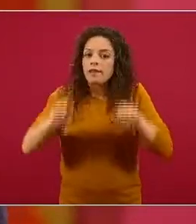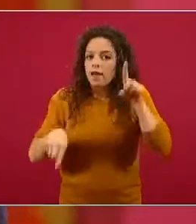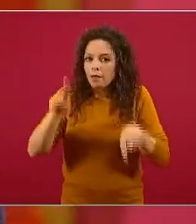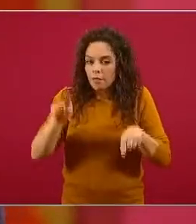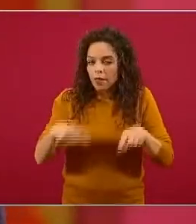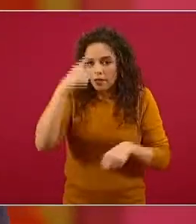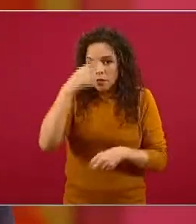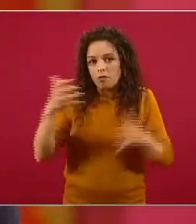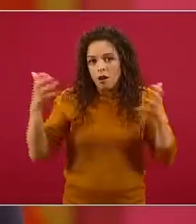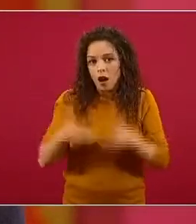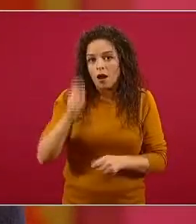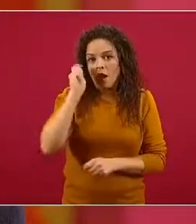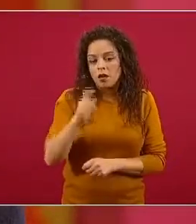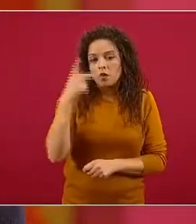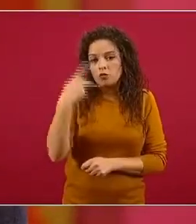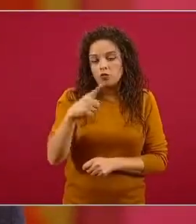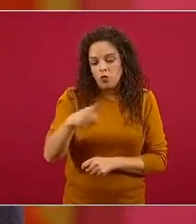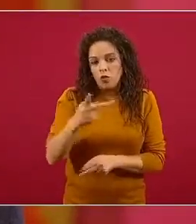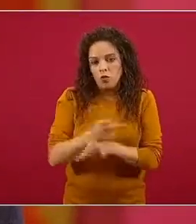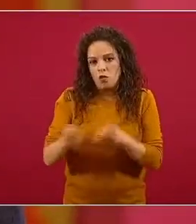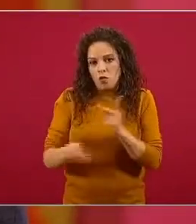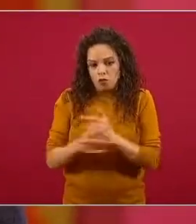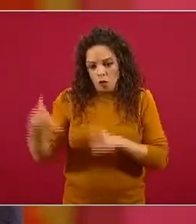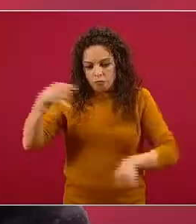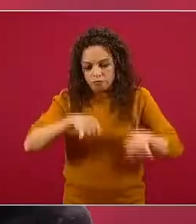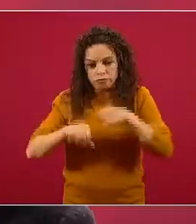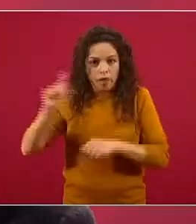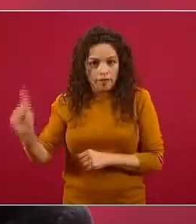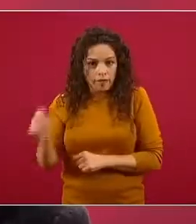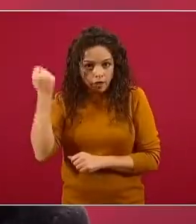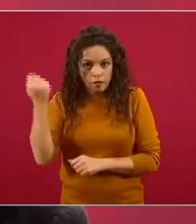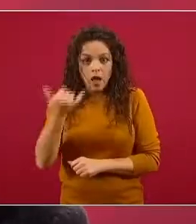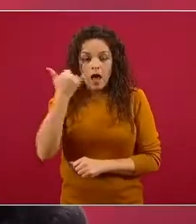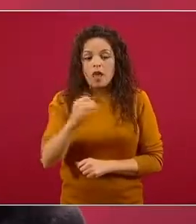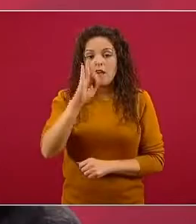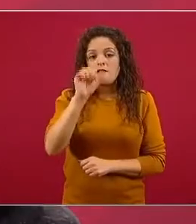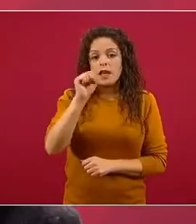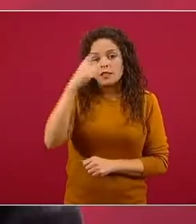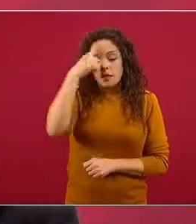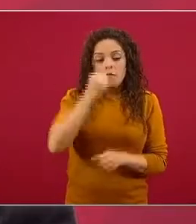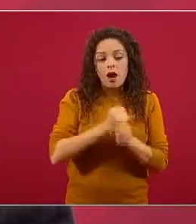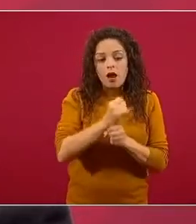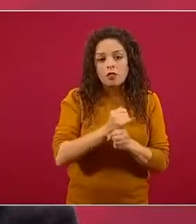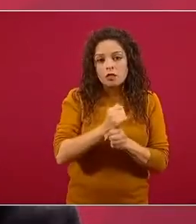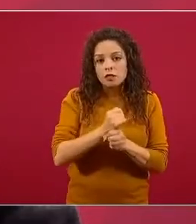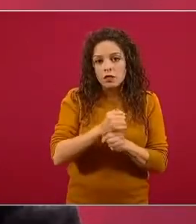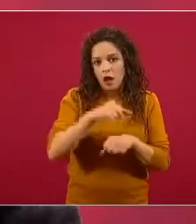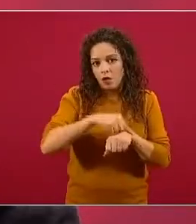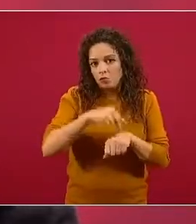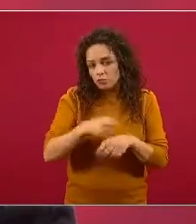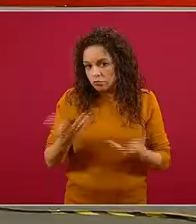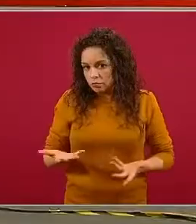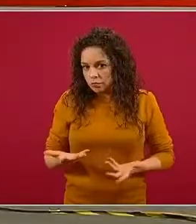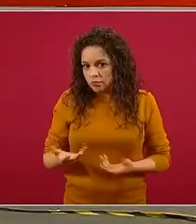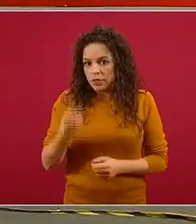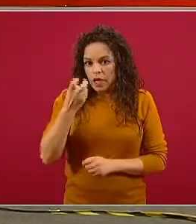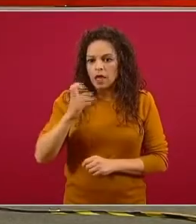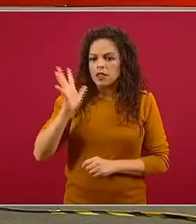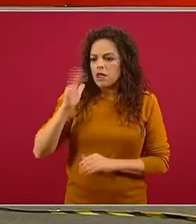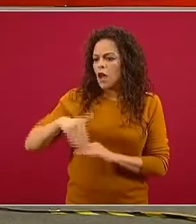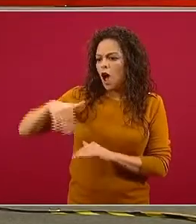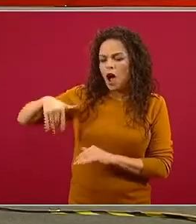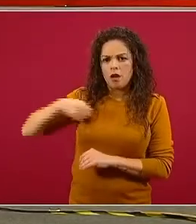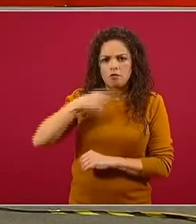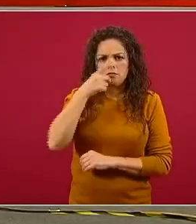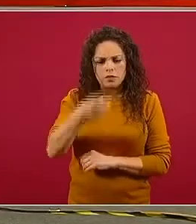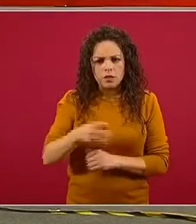luego, el desarrollo tecnológico de su producto y las fases de investigación clínica. Esto lo habíamos comentado en otra ocasión. La